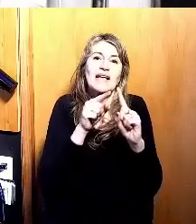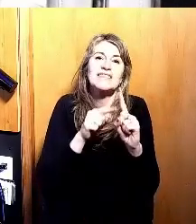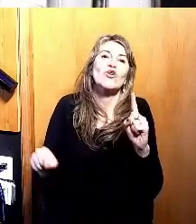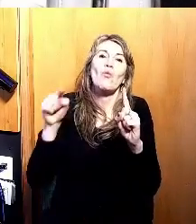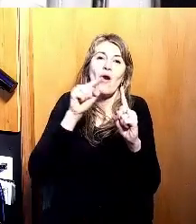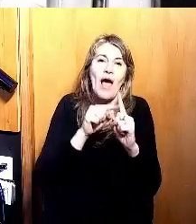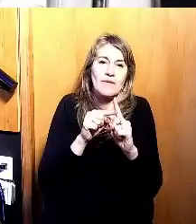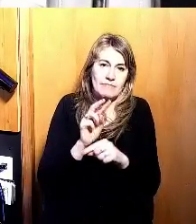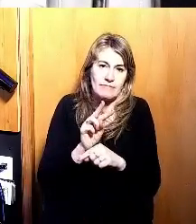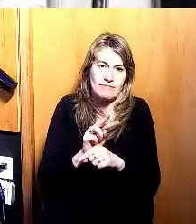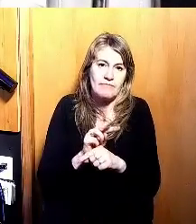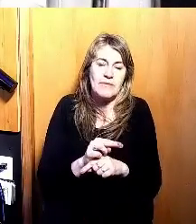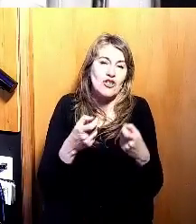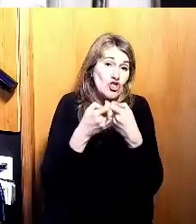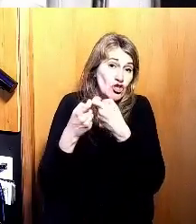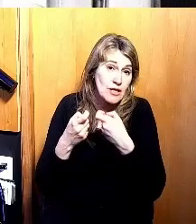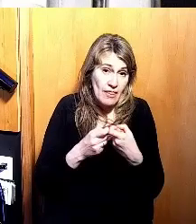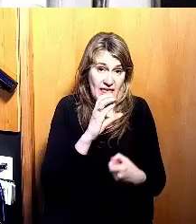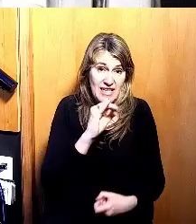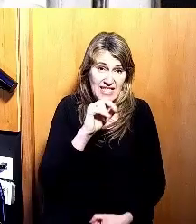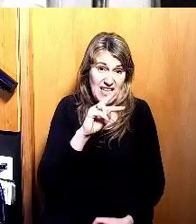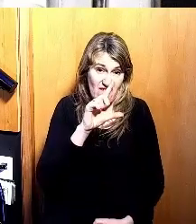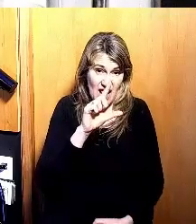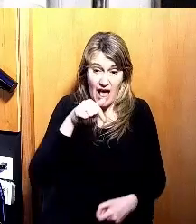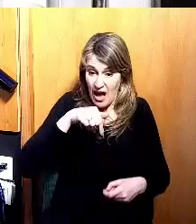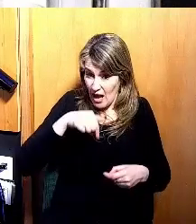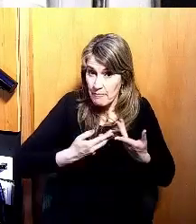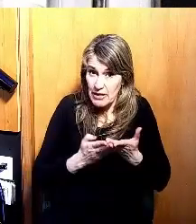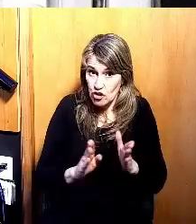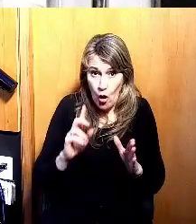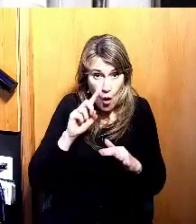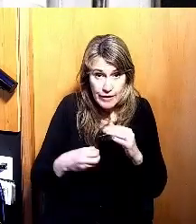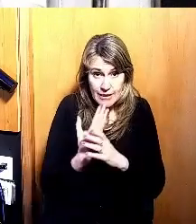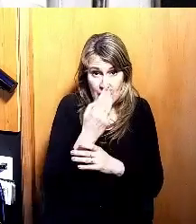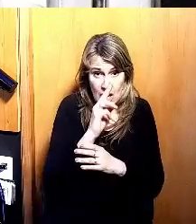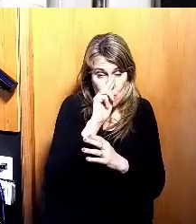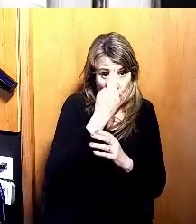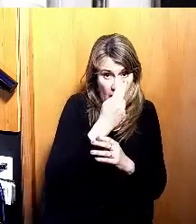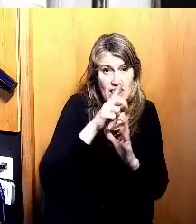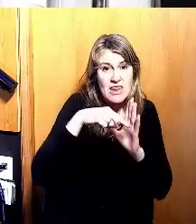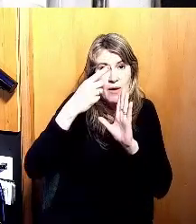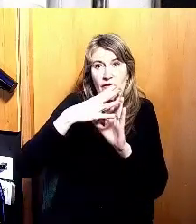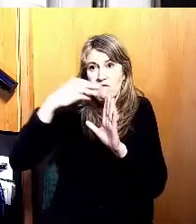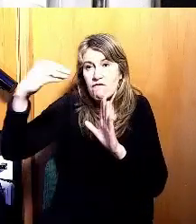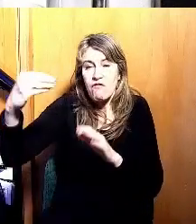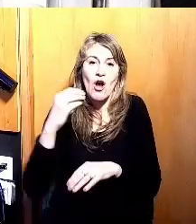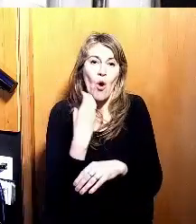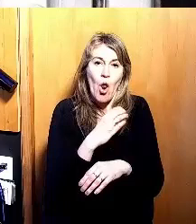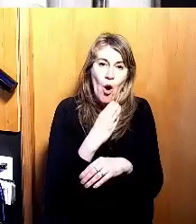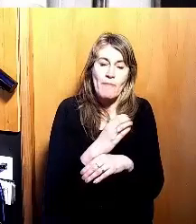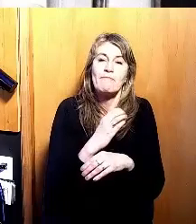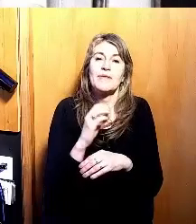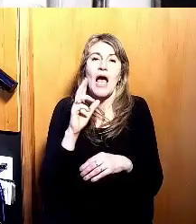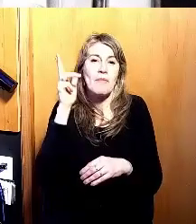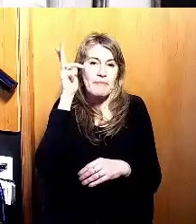Como sociedad civil, además de estar en Uruguay, nació en Uruguay y de Uruguay fue a varios países, se fue a Colombia, a Perú, a